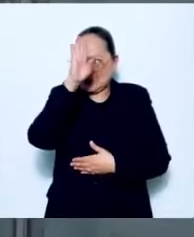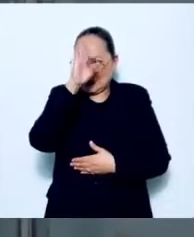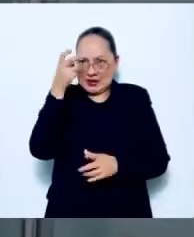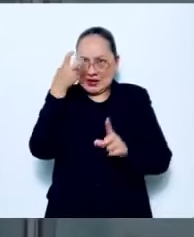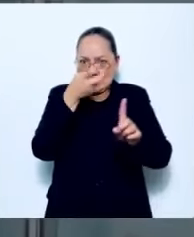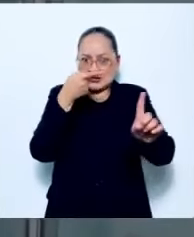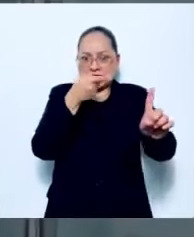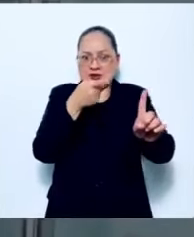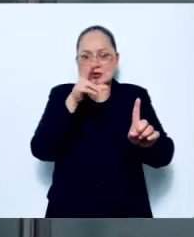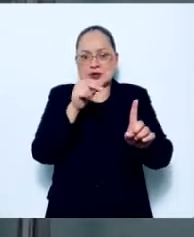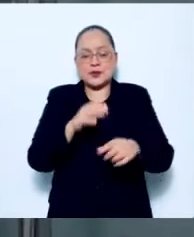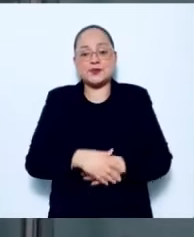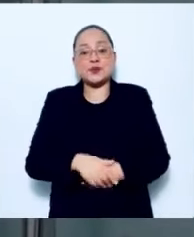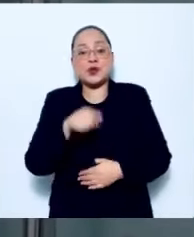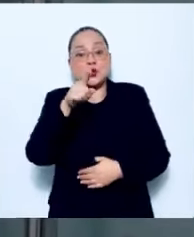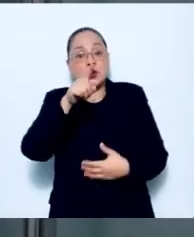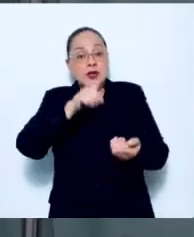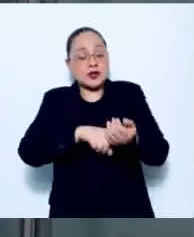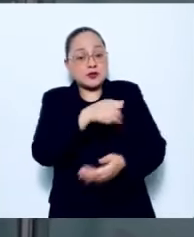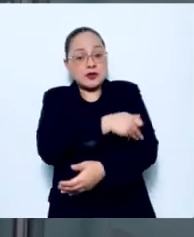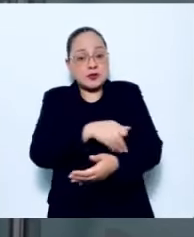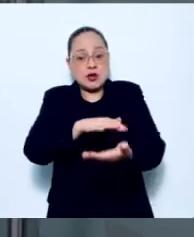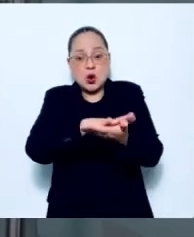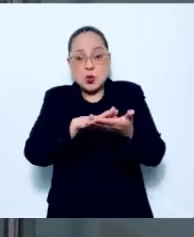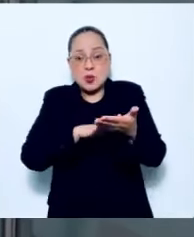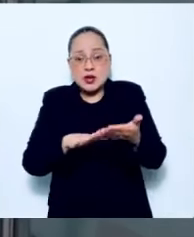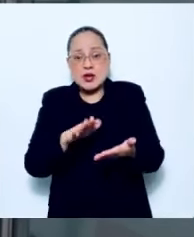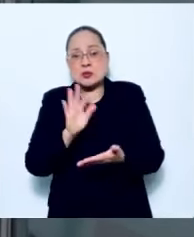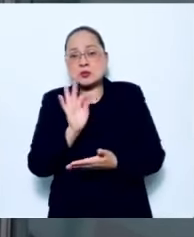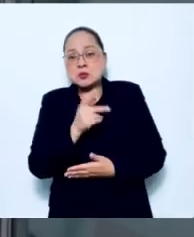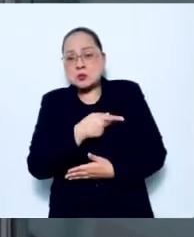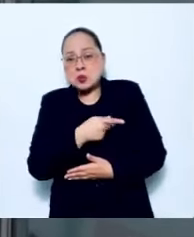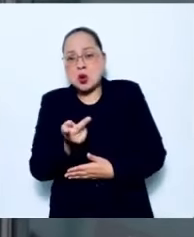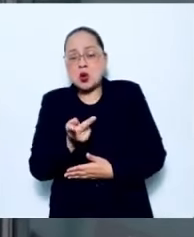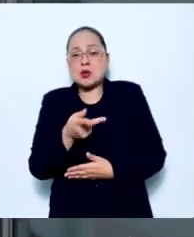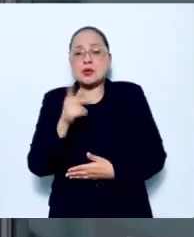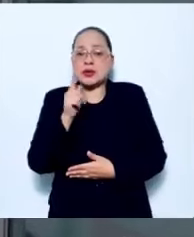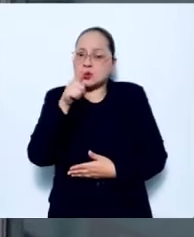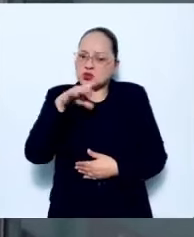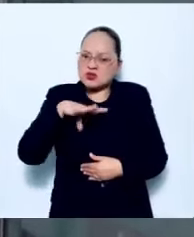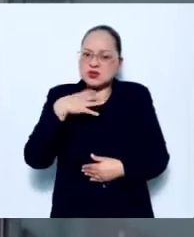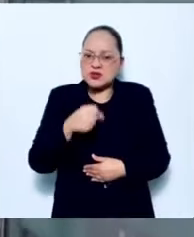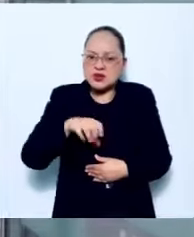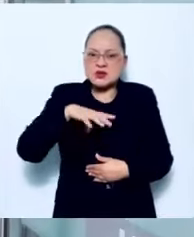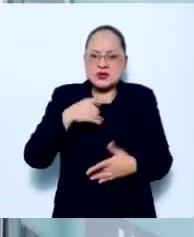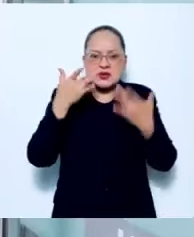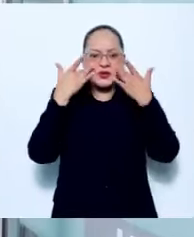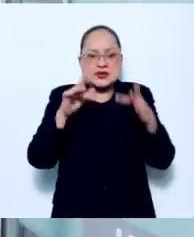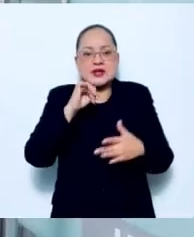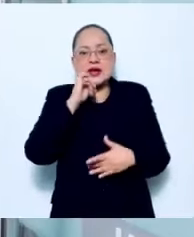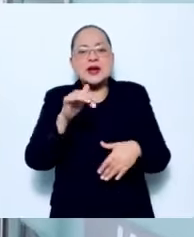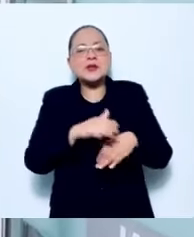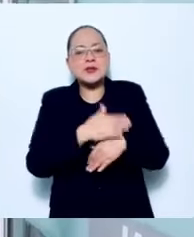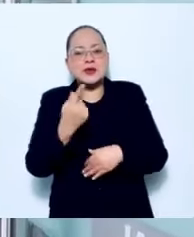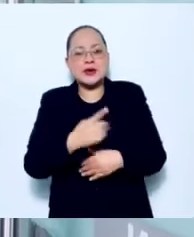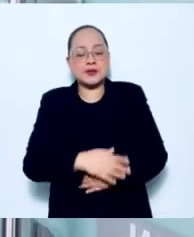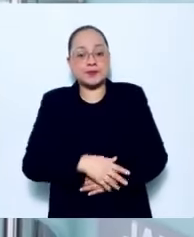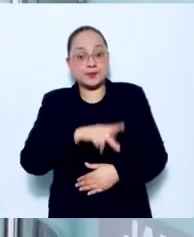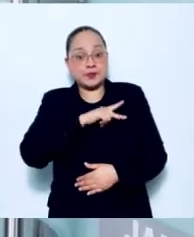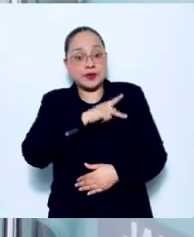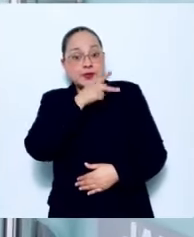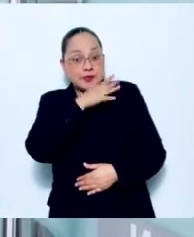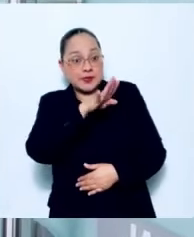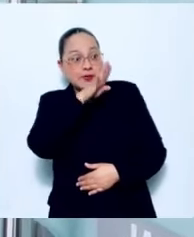Creciste en una familia humilde y de recursos económicos limitados. ¿Qué te motivó a nunca rendirte? Sobre todo el ejemplo de mis